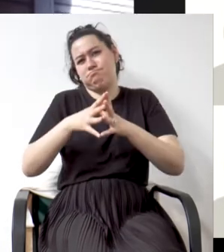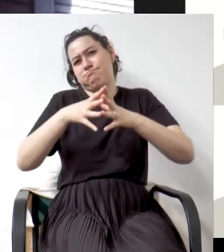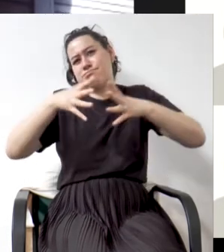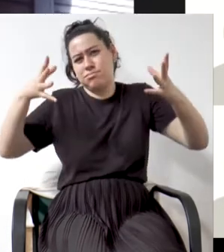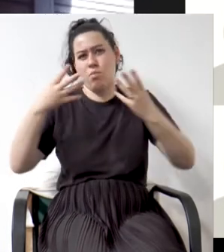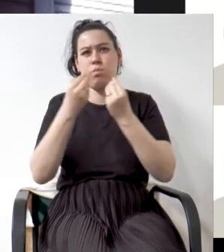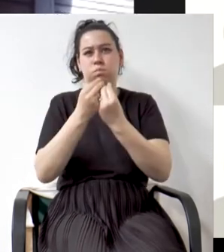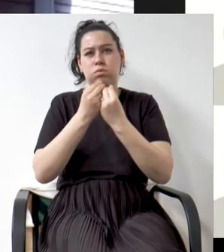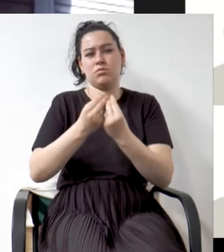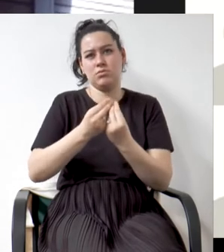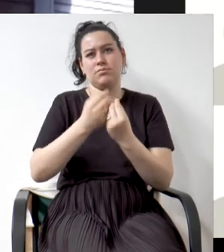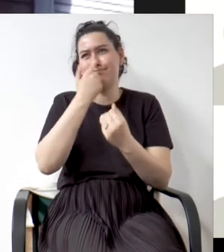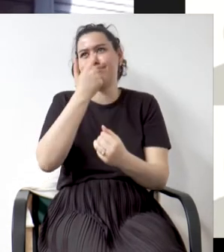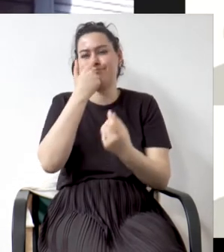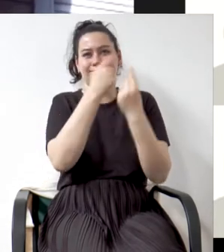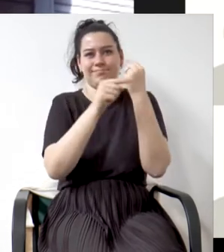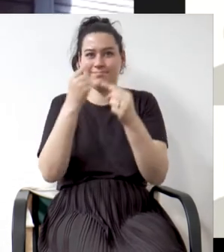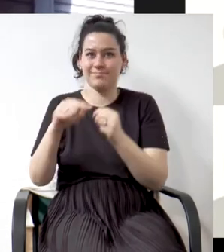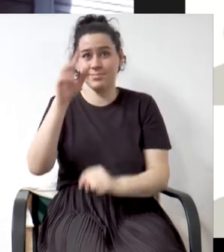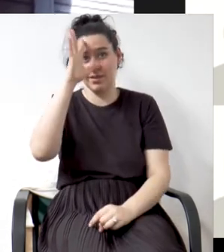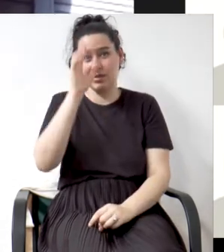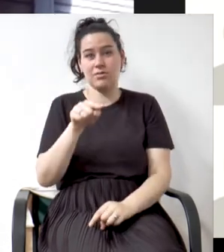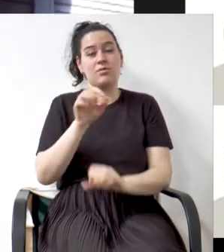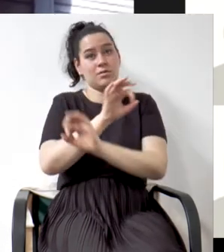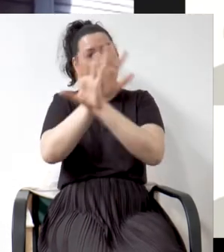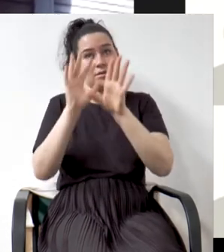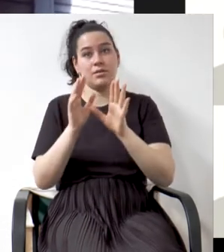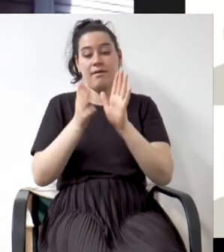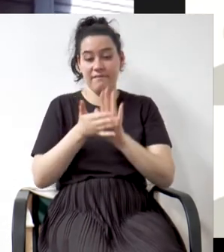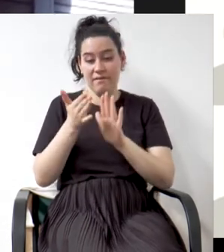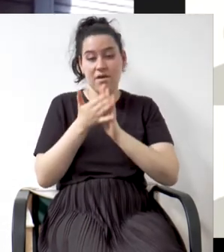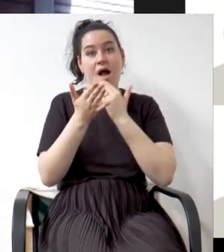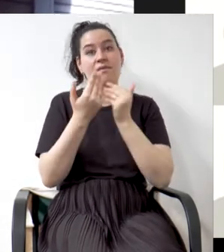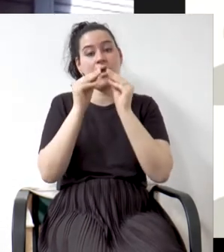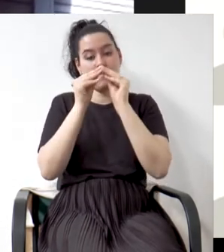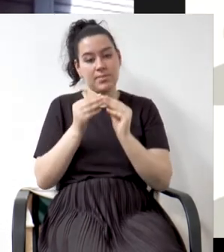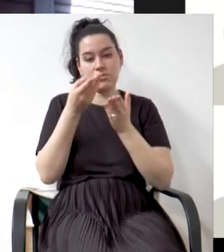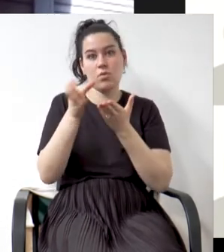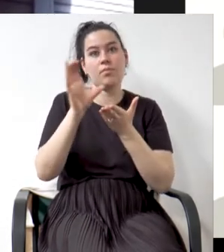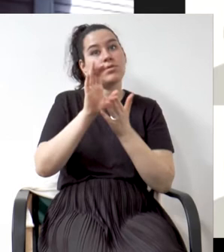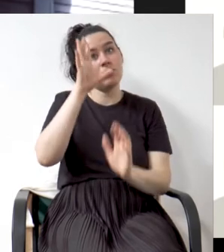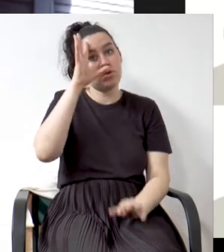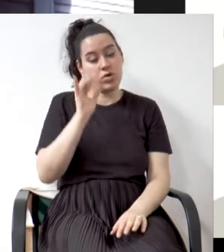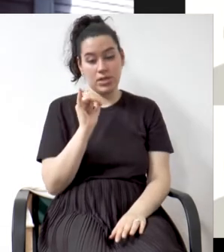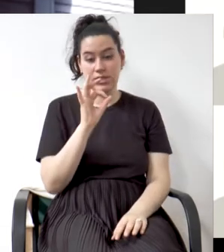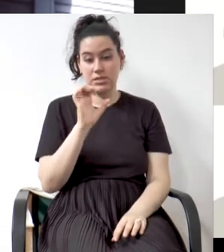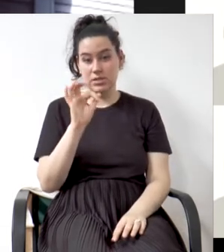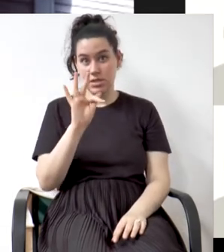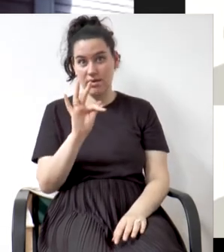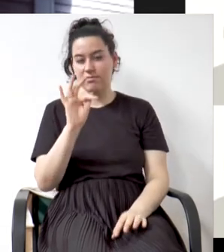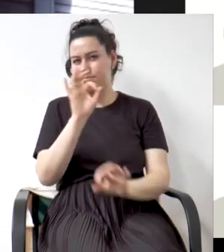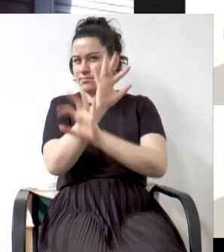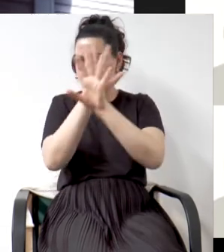número de posibles intereses. Entonces creo que hay algo que es clave, que cuando se vaya a hablar de presupuesto, creo que esto el ISEF lo tiene bastante